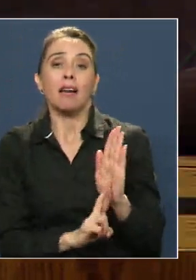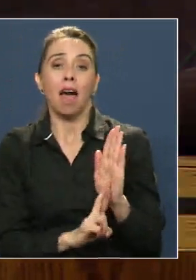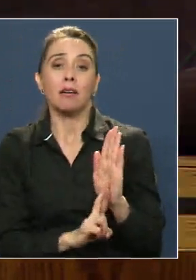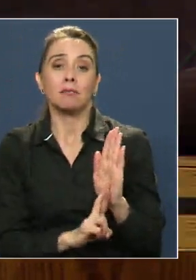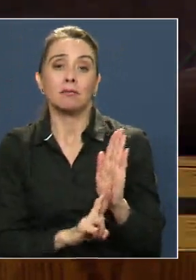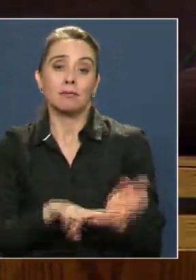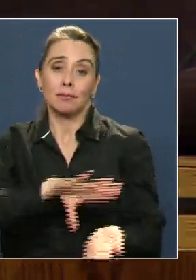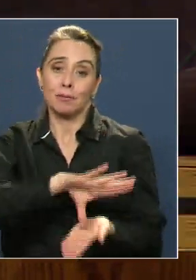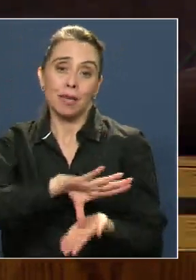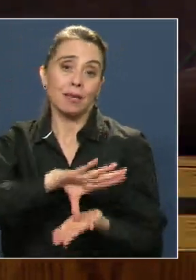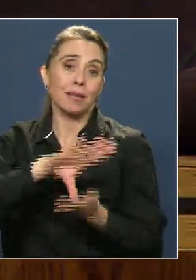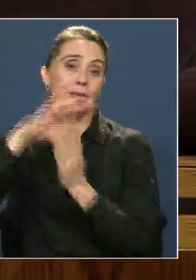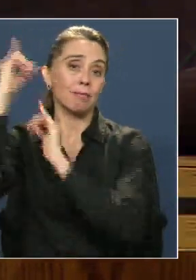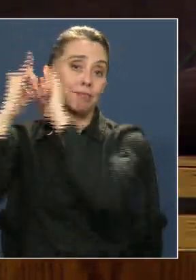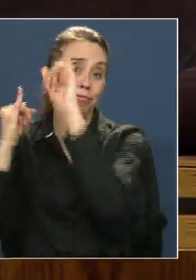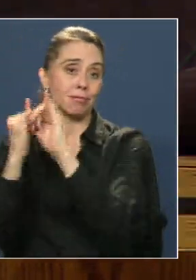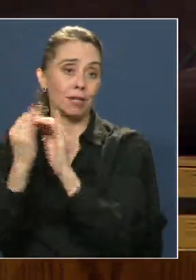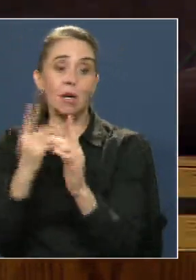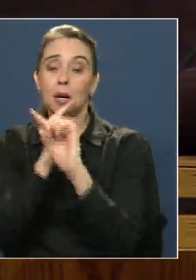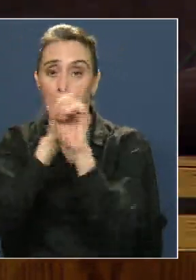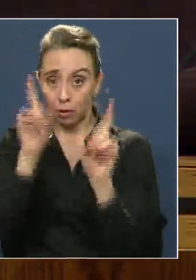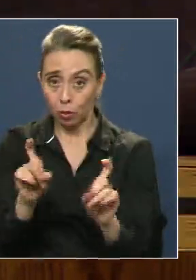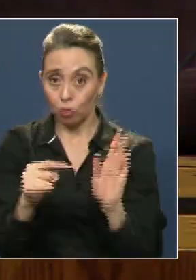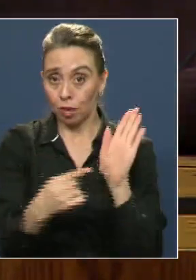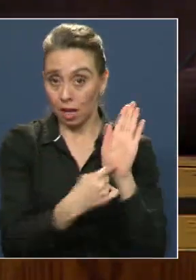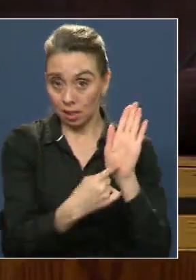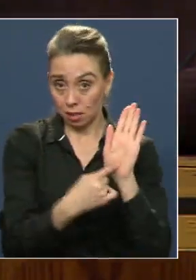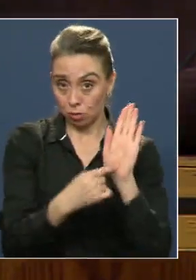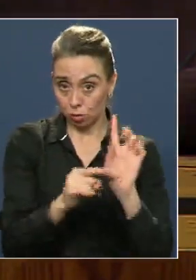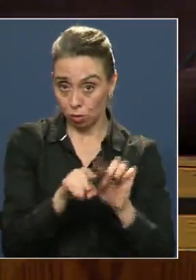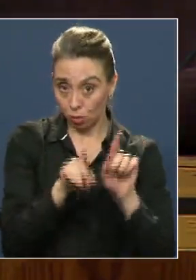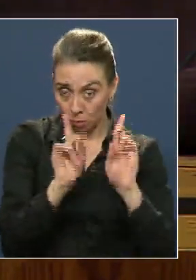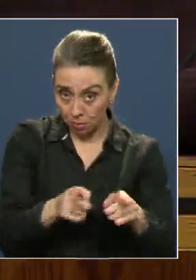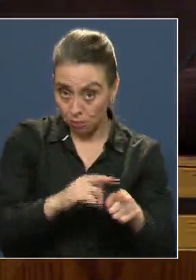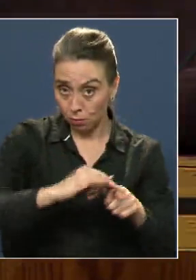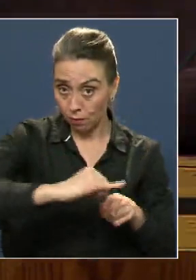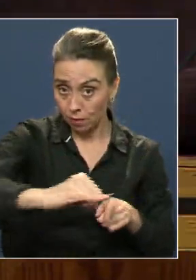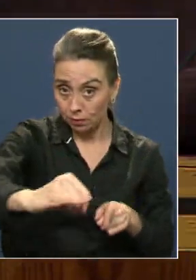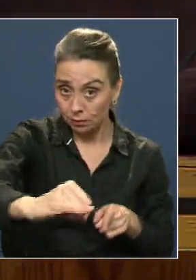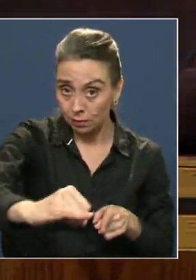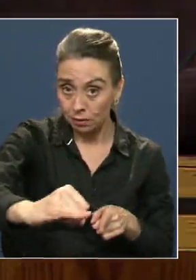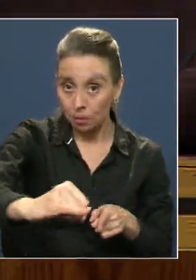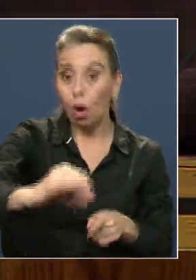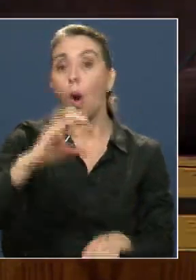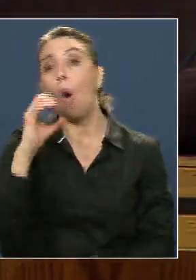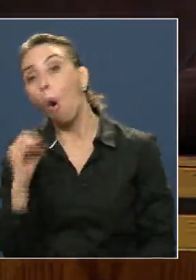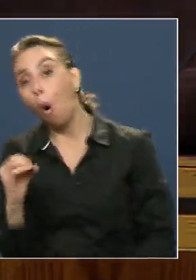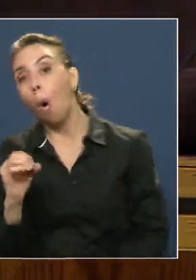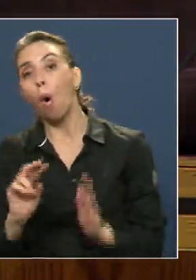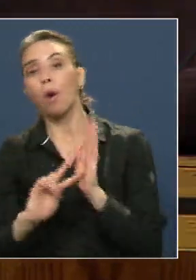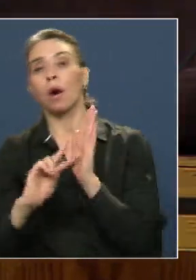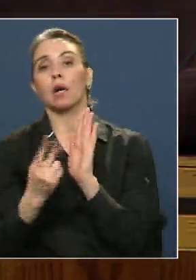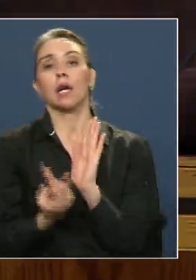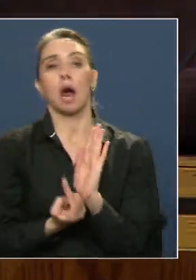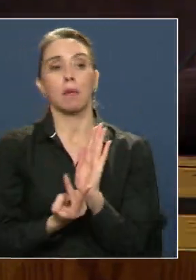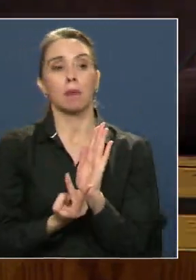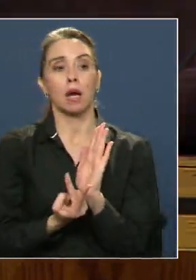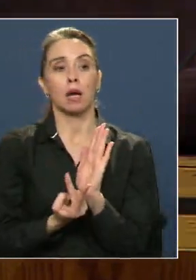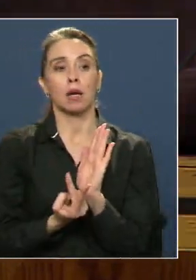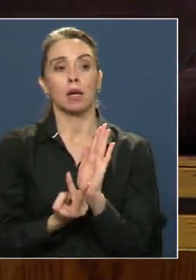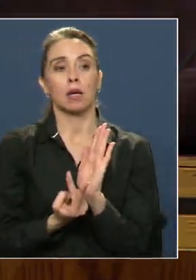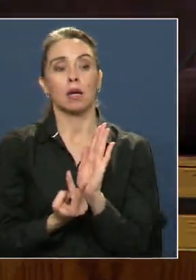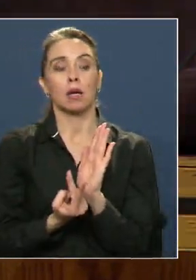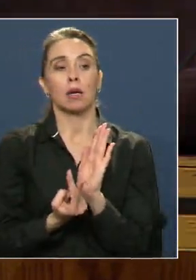Y la pregunta es, ¿las vamos a mantener o vamos a cambiar a propósito